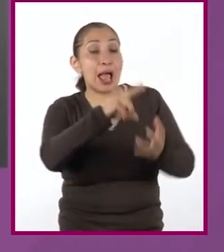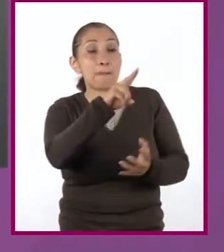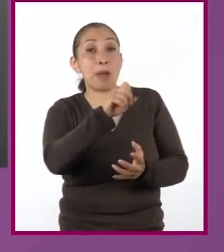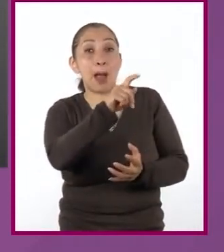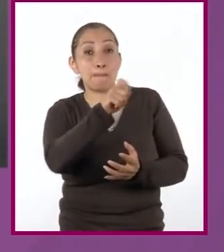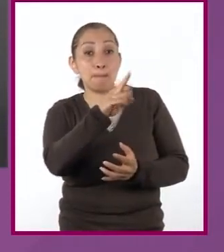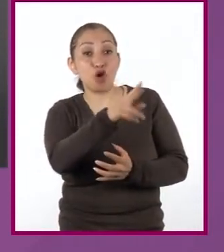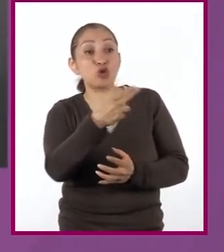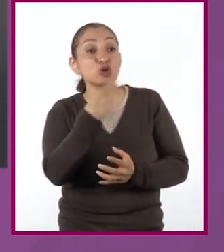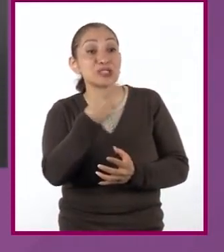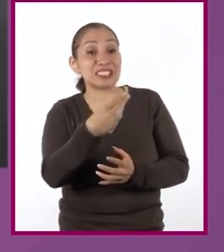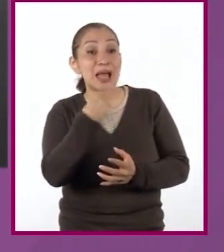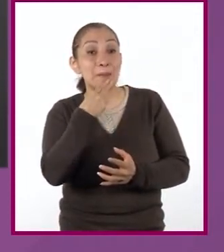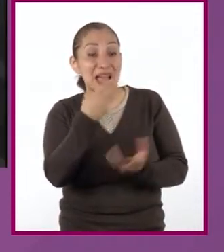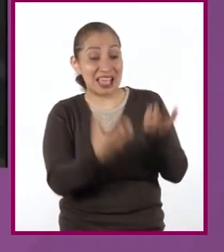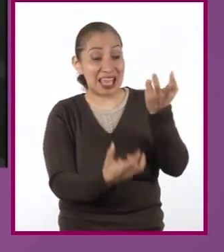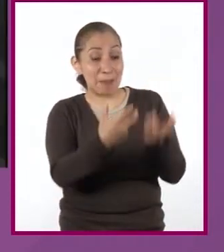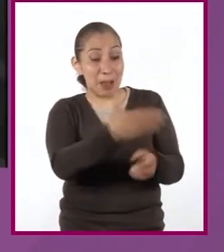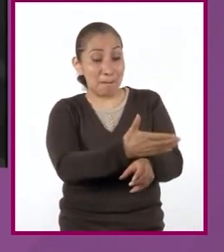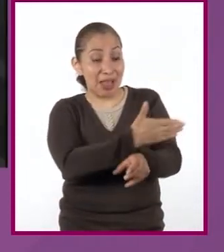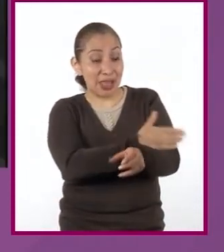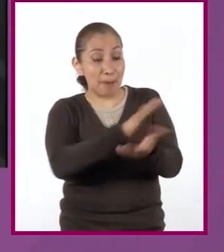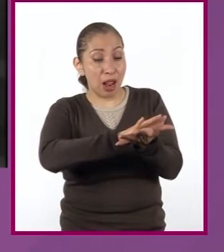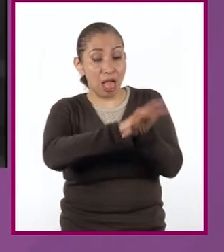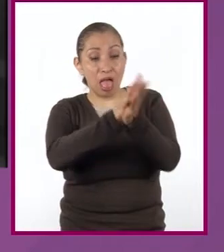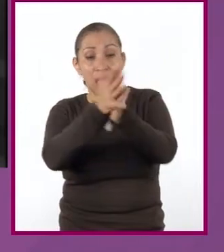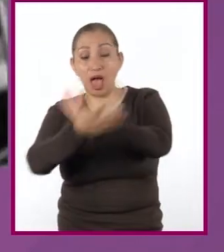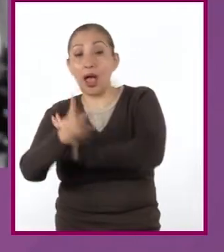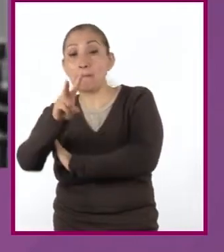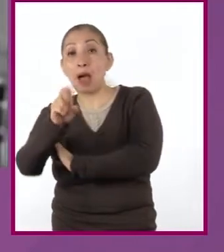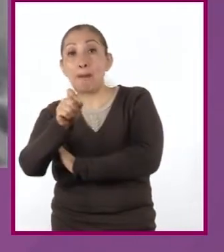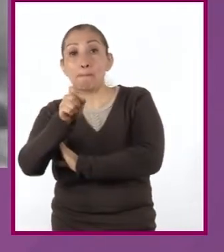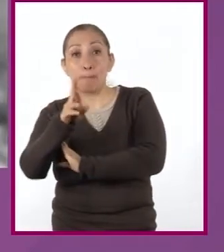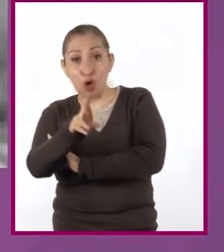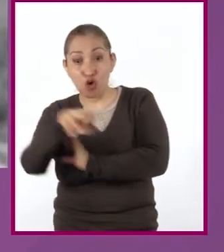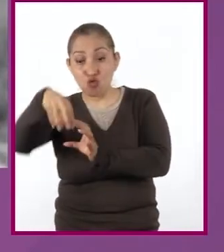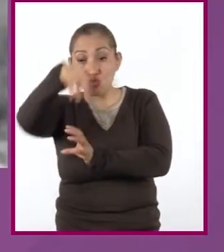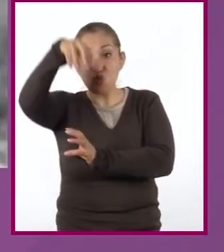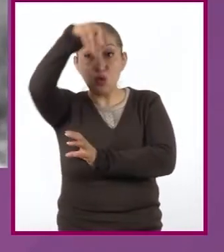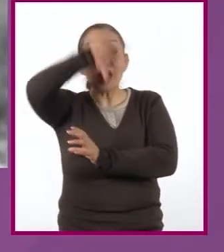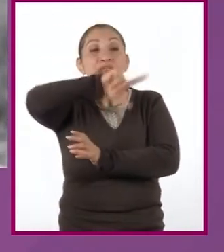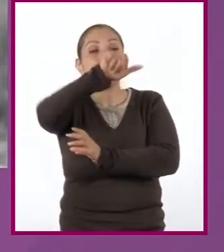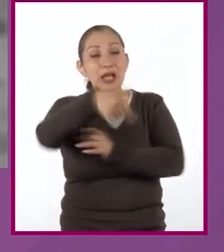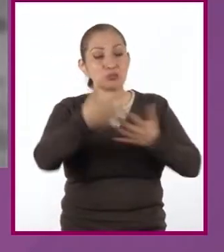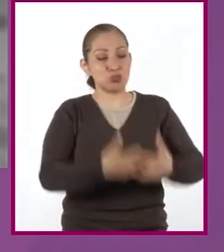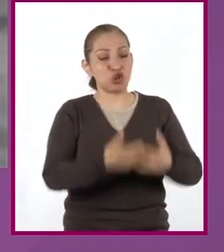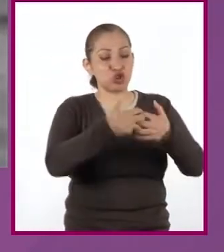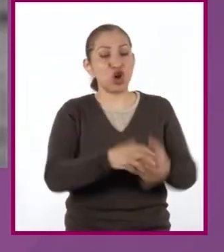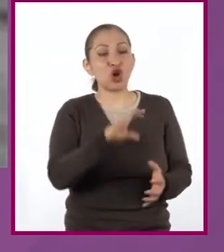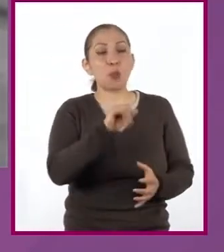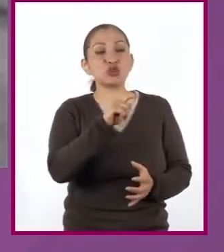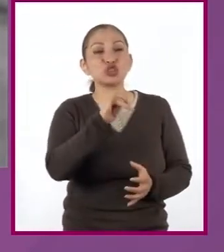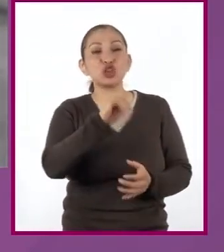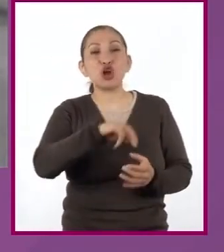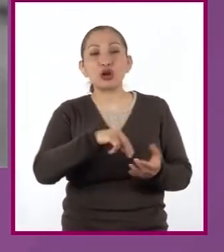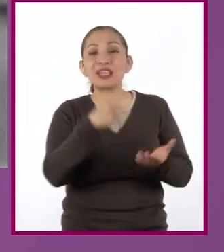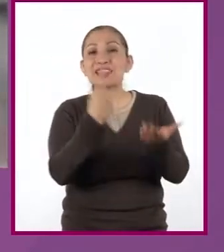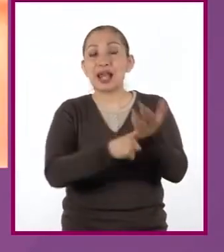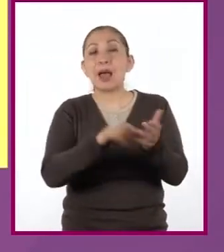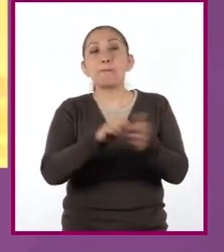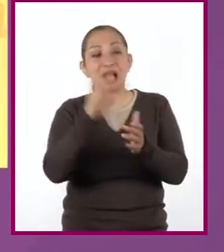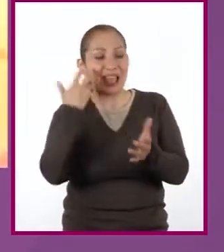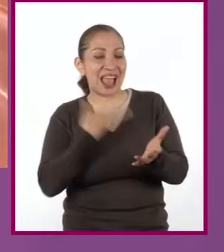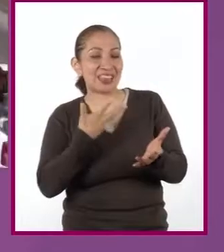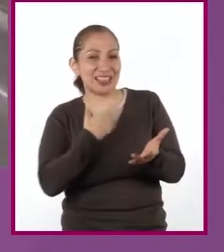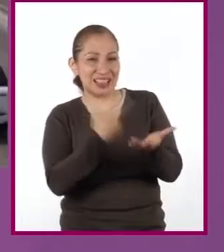vapor utilizaba la quema de madera para generar vapor. Después surgieron los motores de combustión interna, como los que